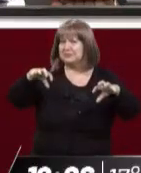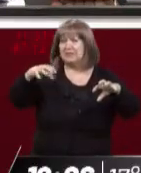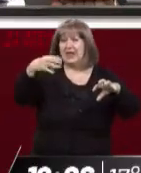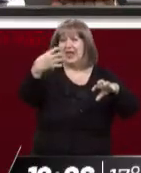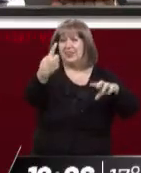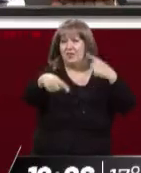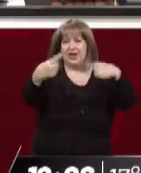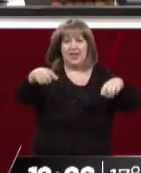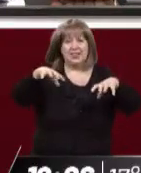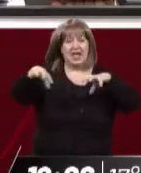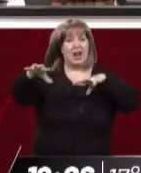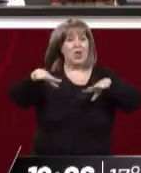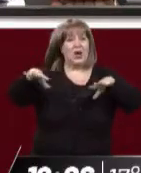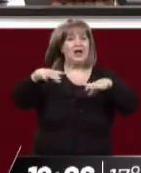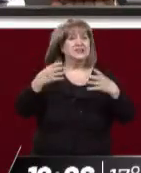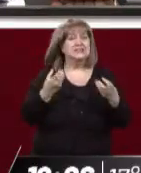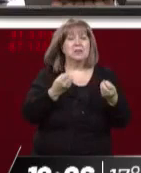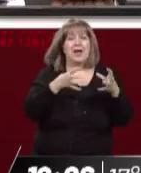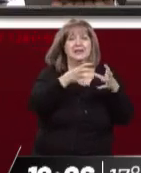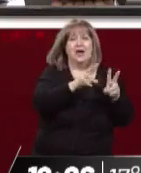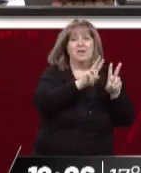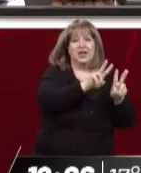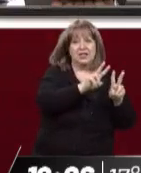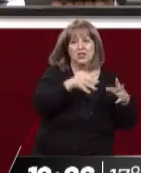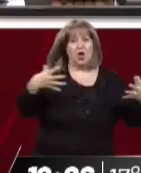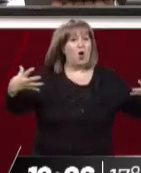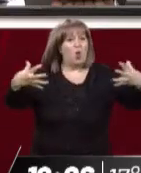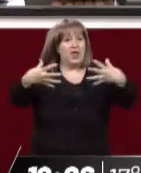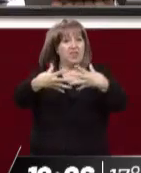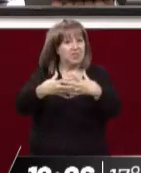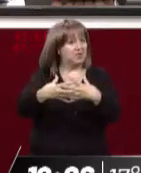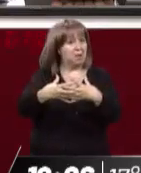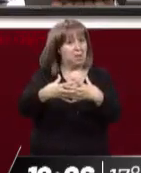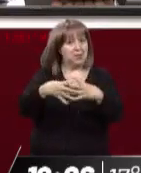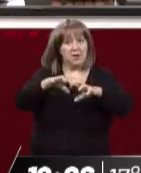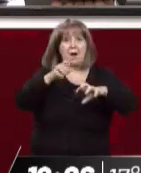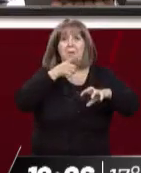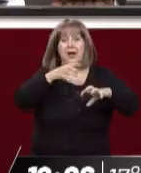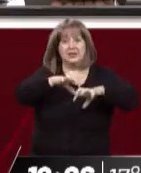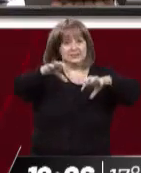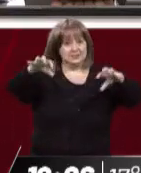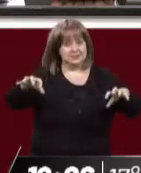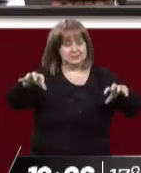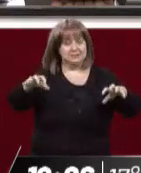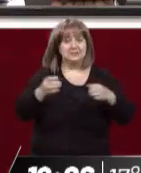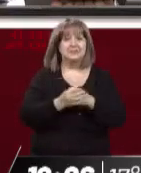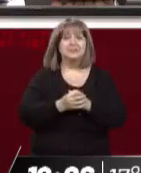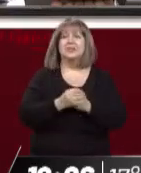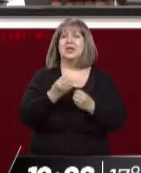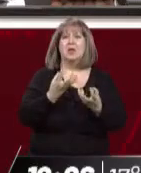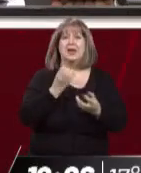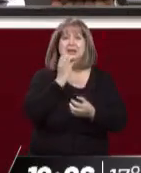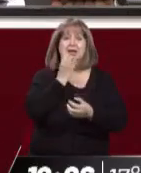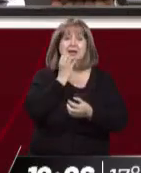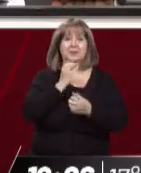distintos lugares? ¿Qué pasa con el Frente de Todos? ¿Qué pasa con la unidad? O por allí las grietas en el medio del mismo. Todos